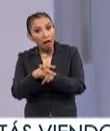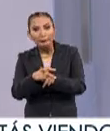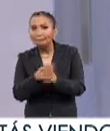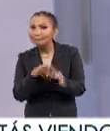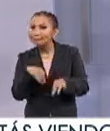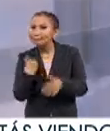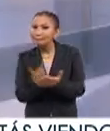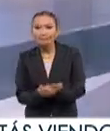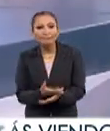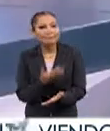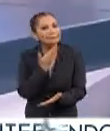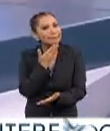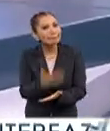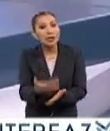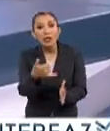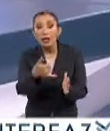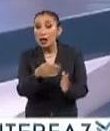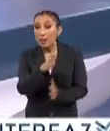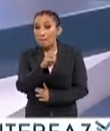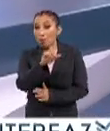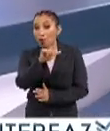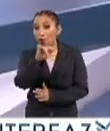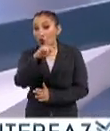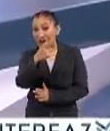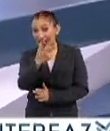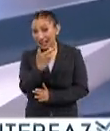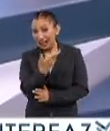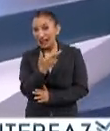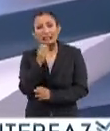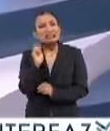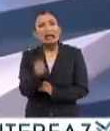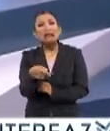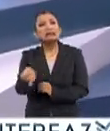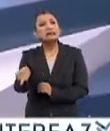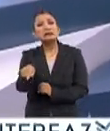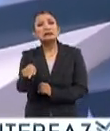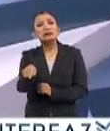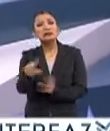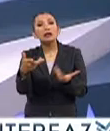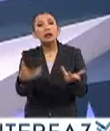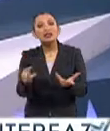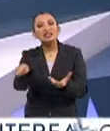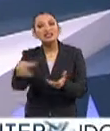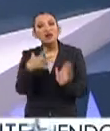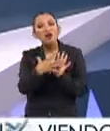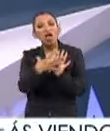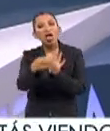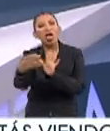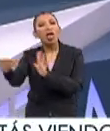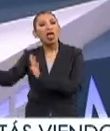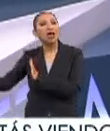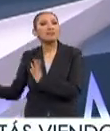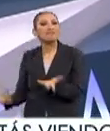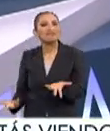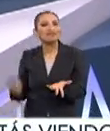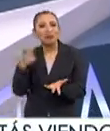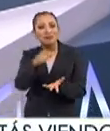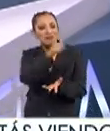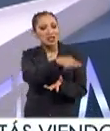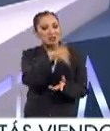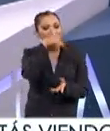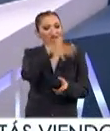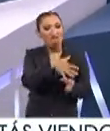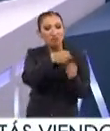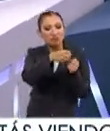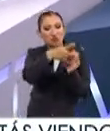cae. Entonces, el bullying, yo ahora lo que estoy hablando mucho es que el bullying es el mal que se contagia por esta violencia